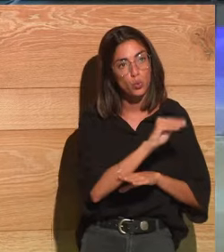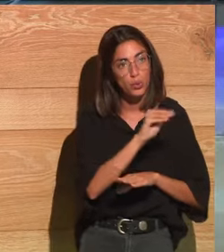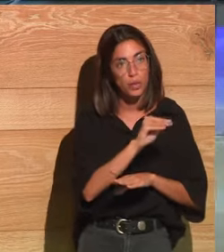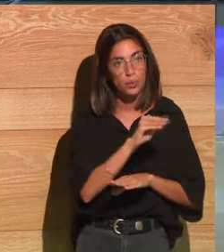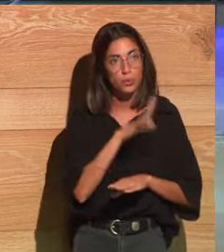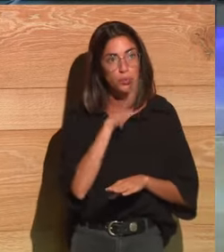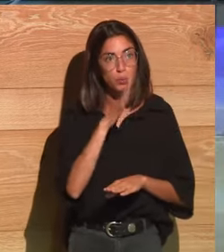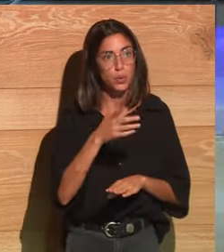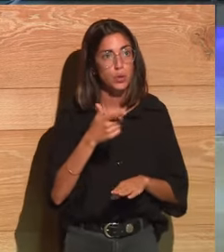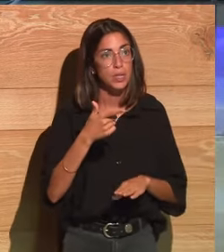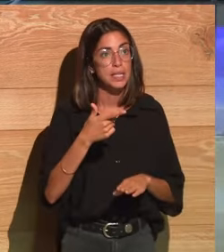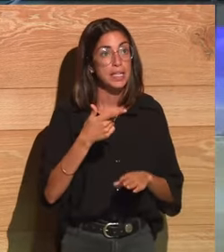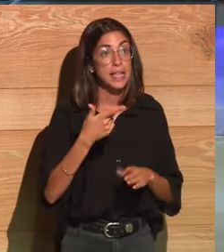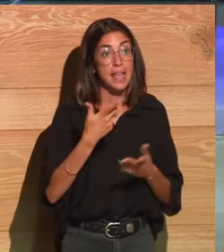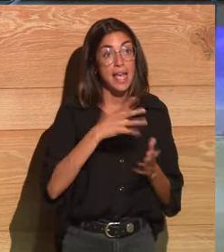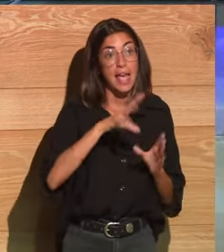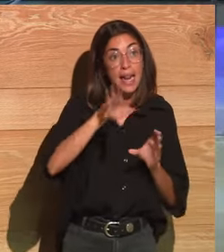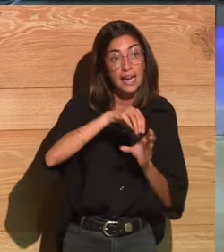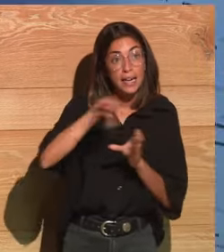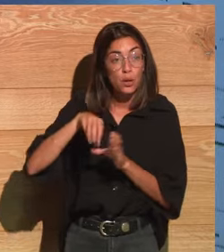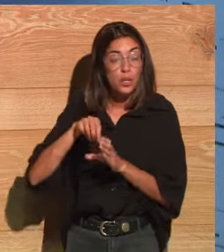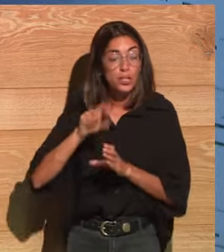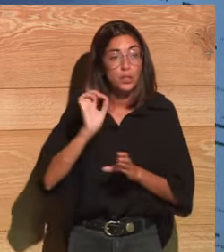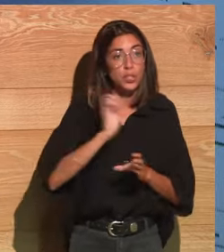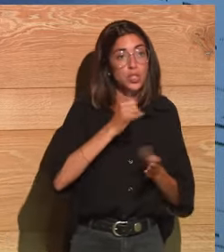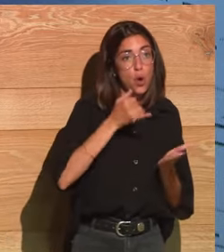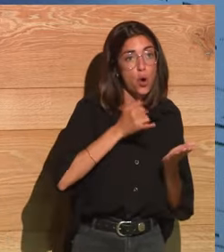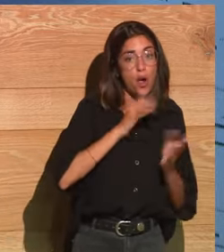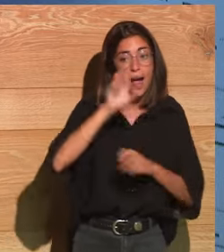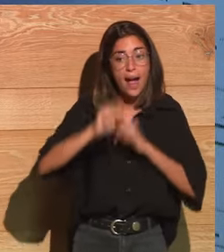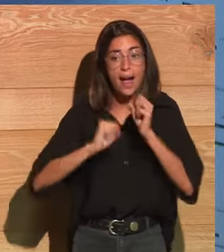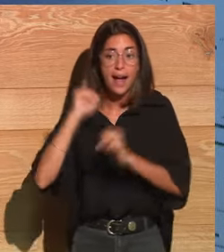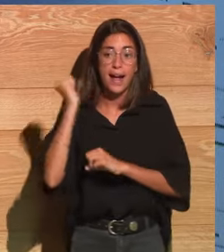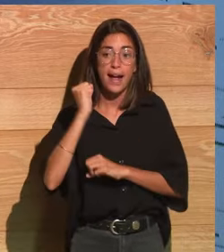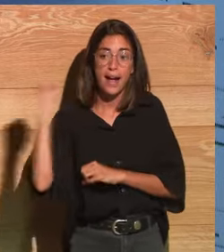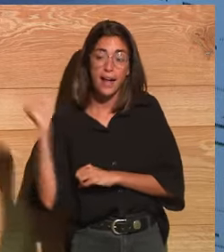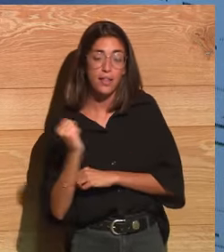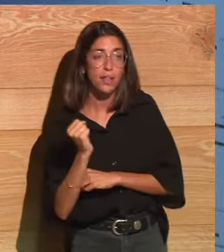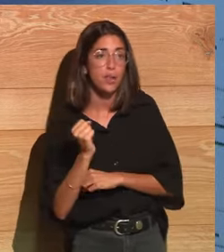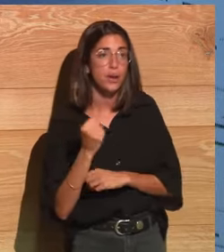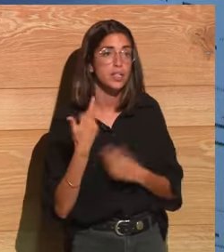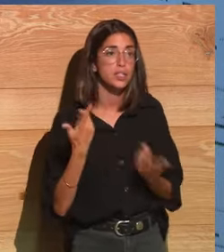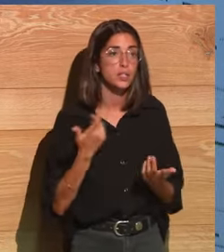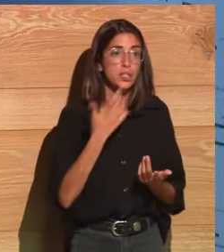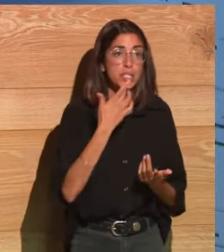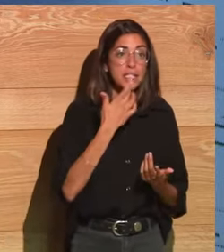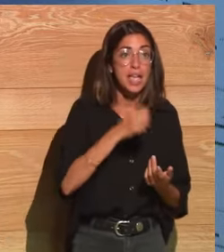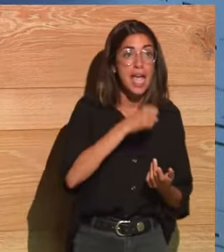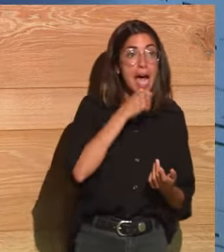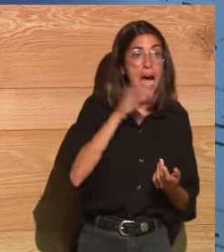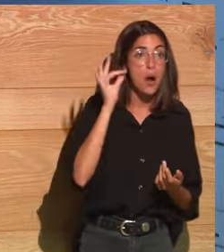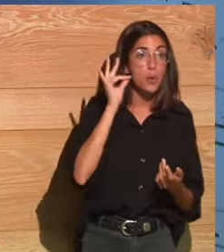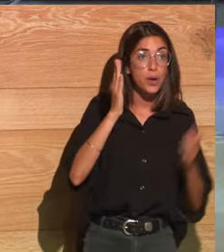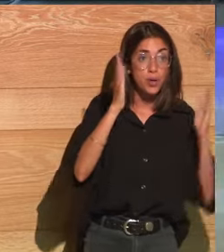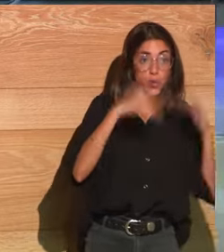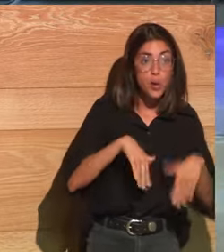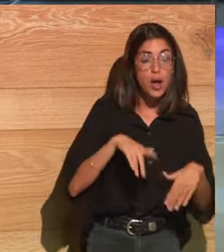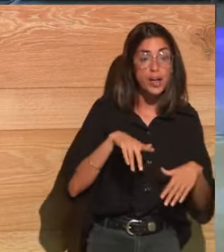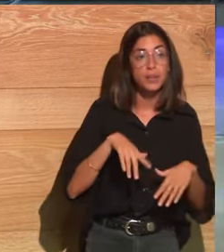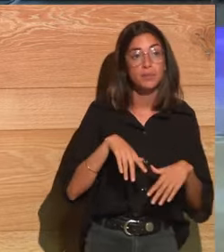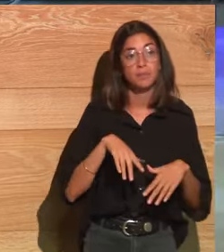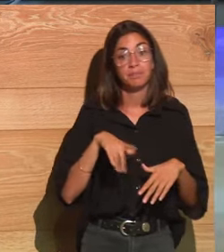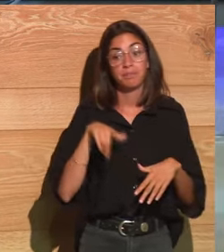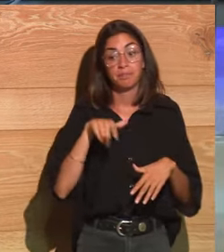poblaciones cazadoras-recolectoras, que si tenías o no tenías una abuela podía marcar una diferencia de hasta un 40% de supervivencia de los